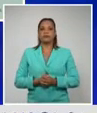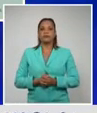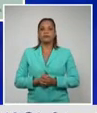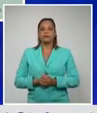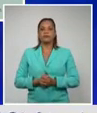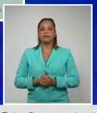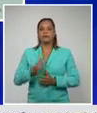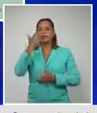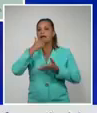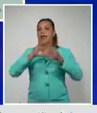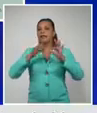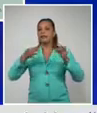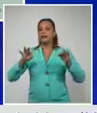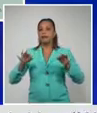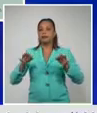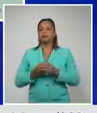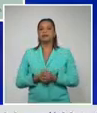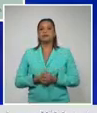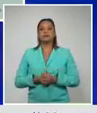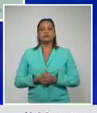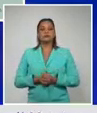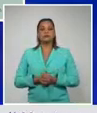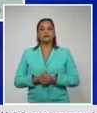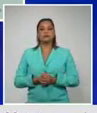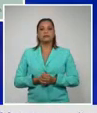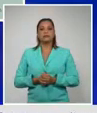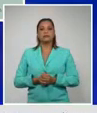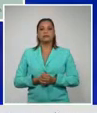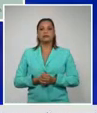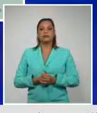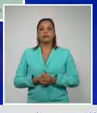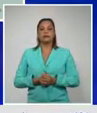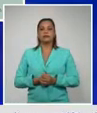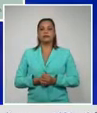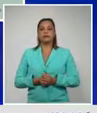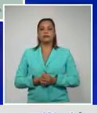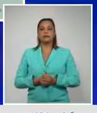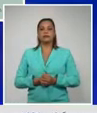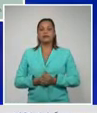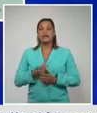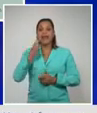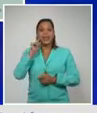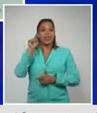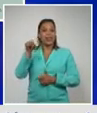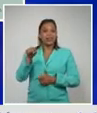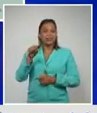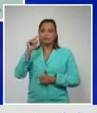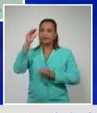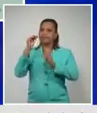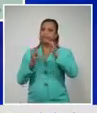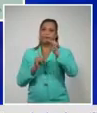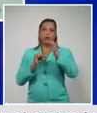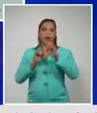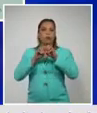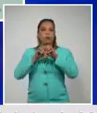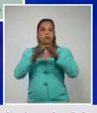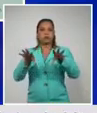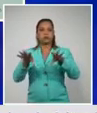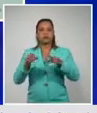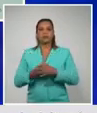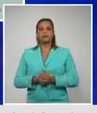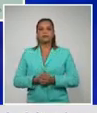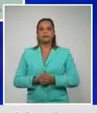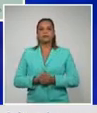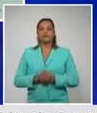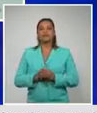Artemisa, que si bien no baja, mantiene una transmisión con una cierta